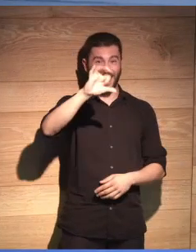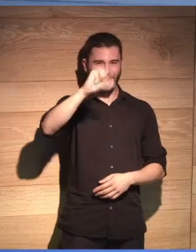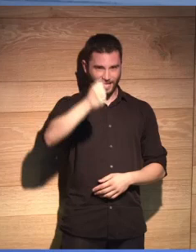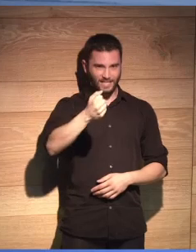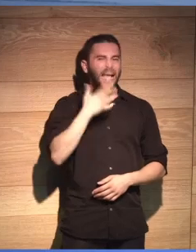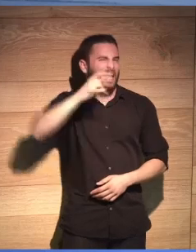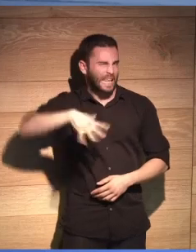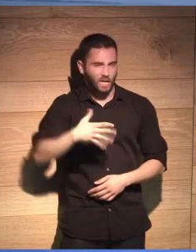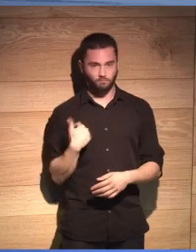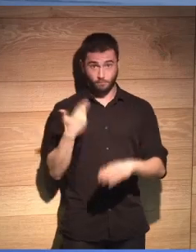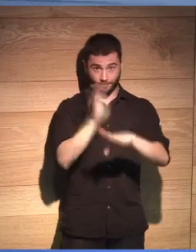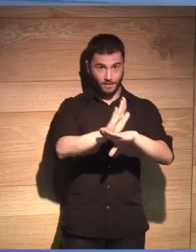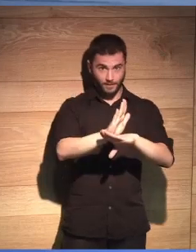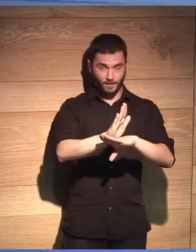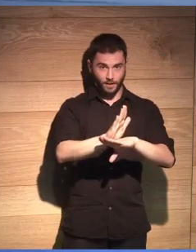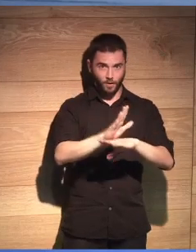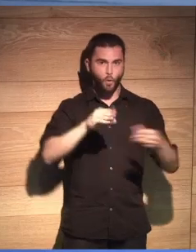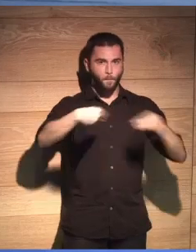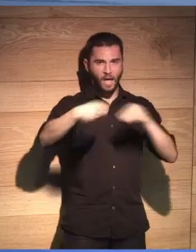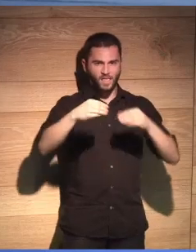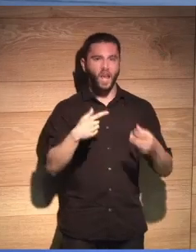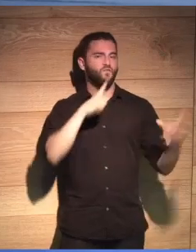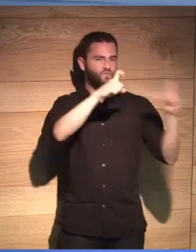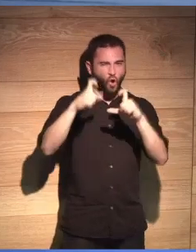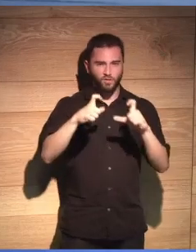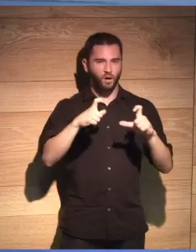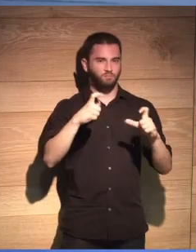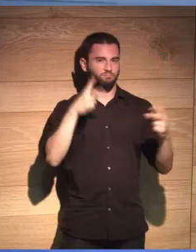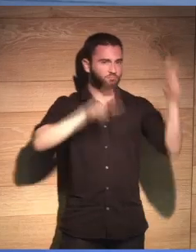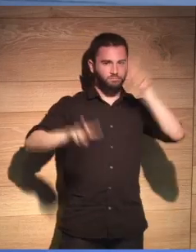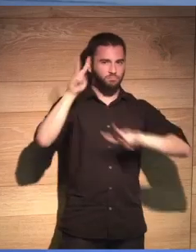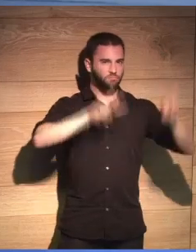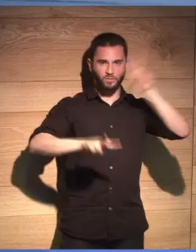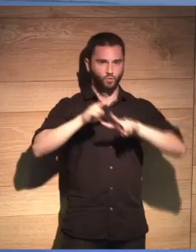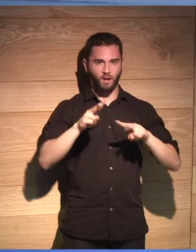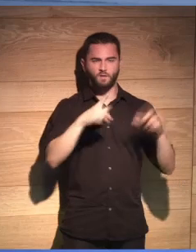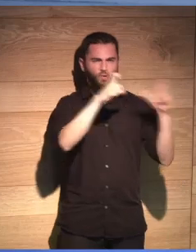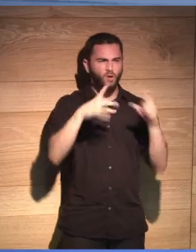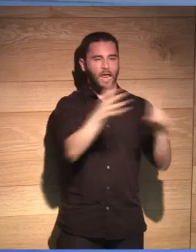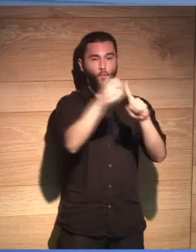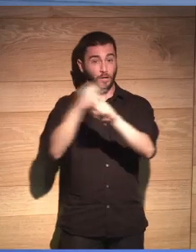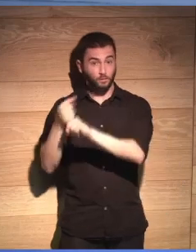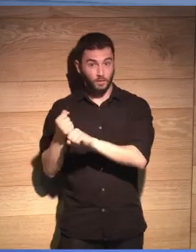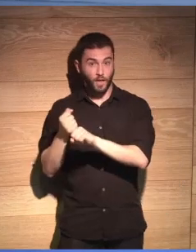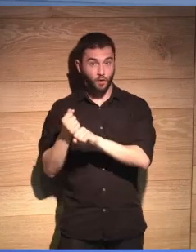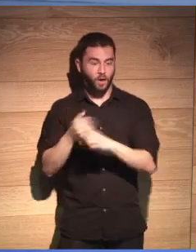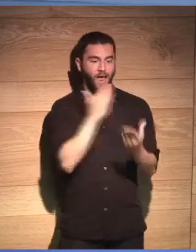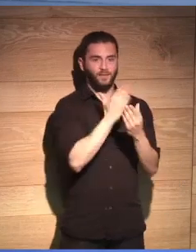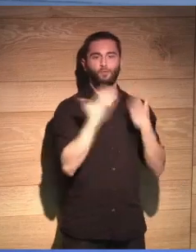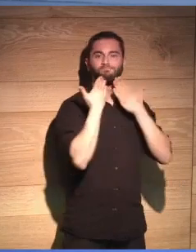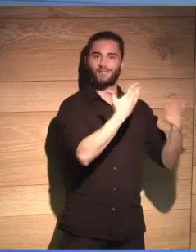Kulchar, también con bastante material gráfico, con fotografías que hemos encontrado gracias al